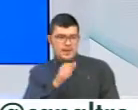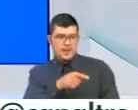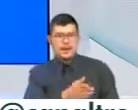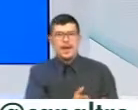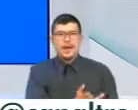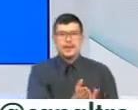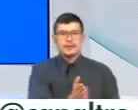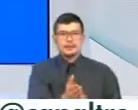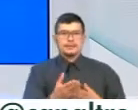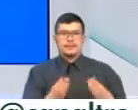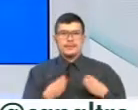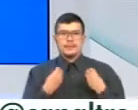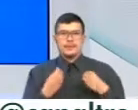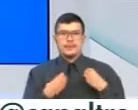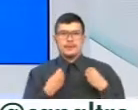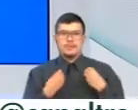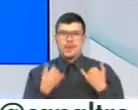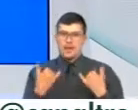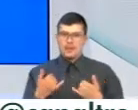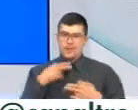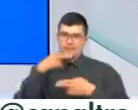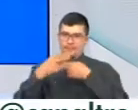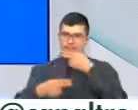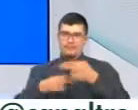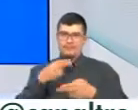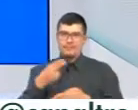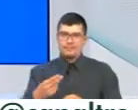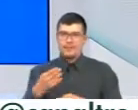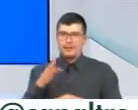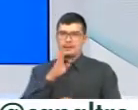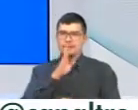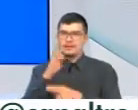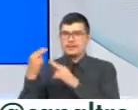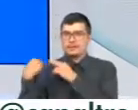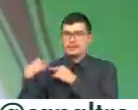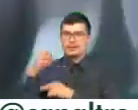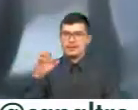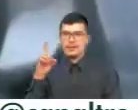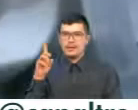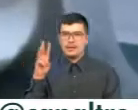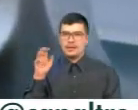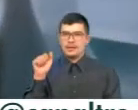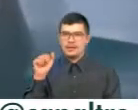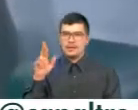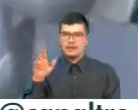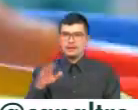crónica es la crónica del día a cargo de Eduardo Pinilla.